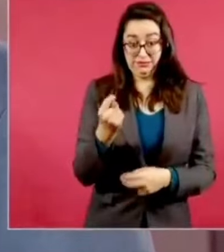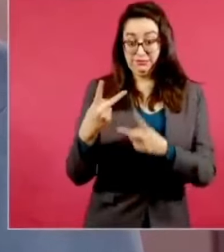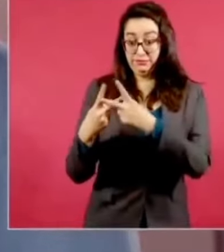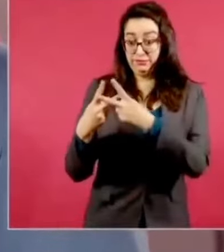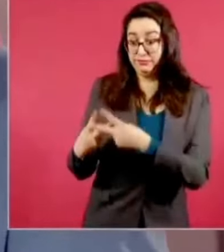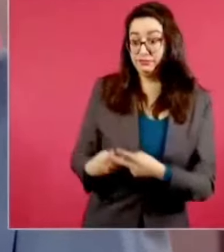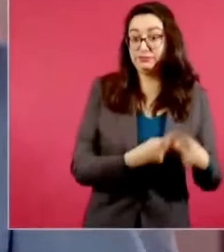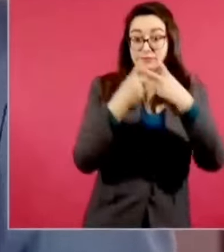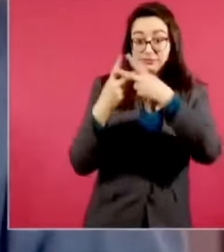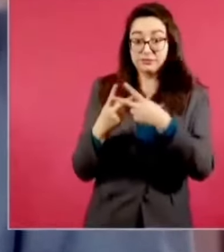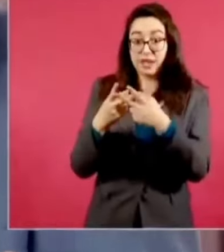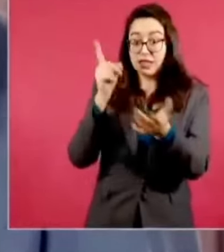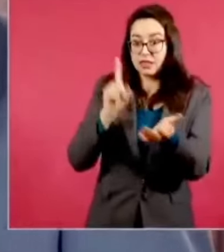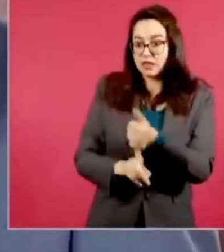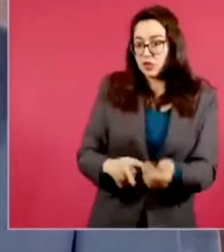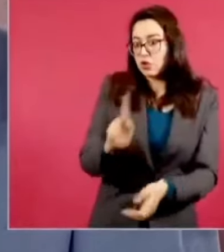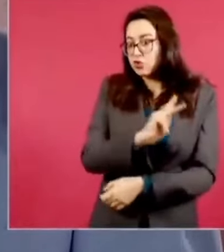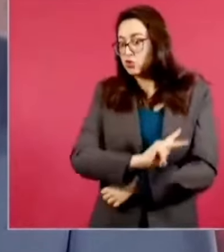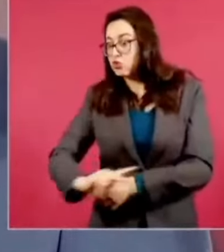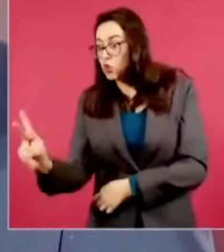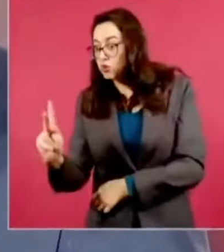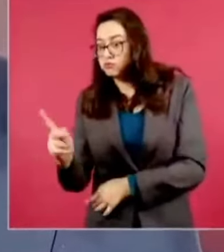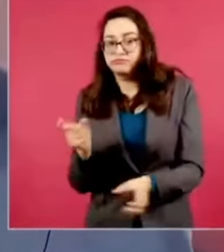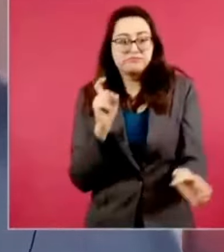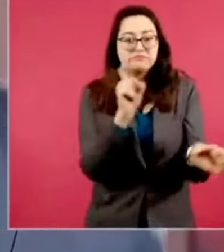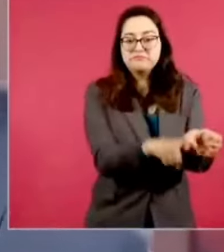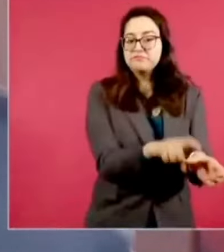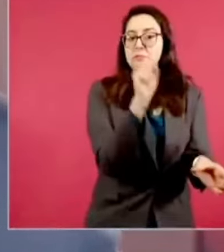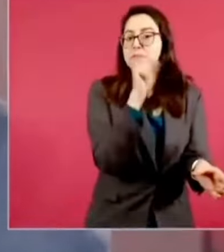¿sí?, que tenga una postura distinta.